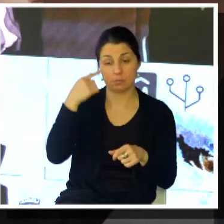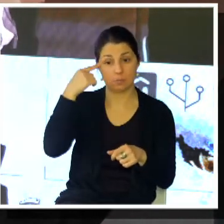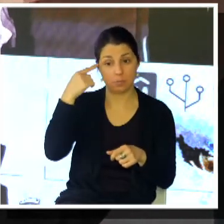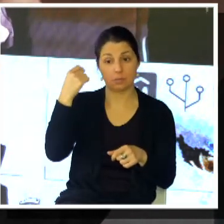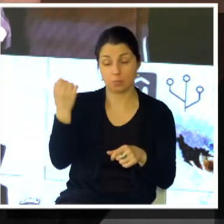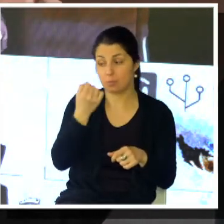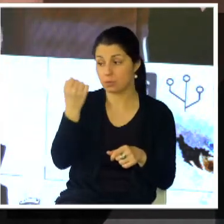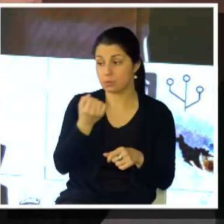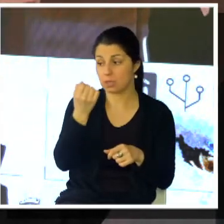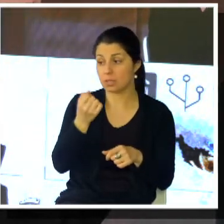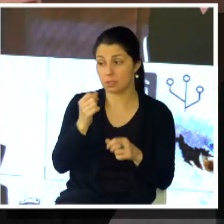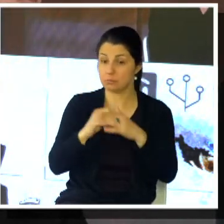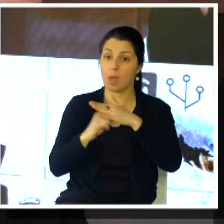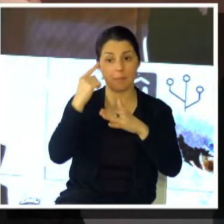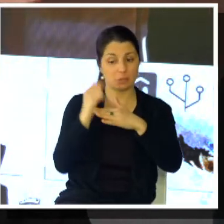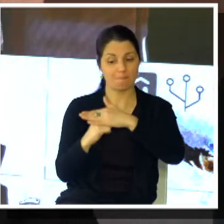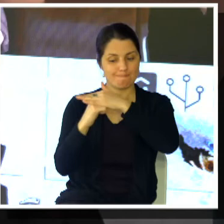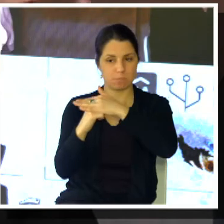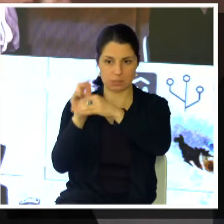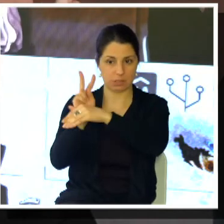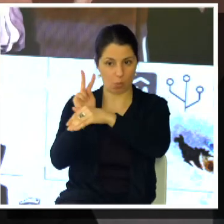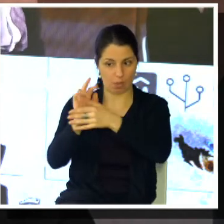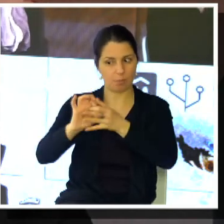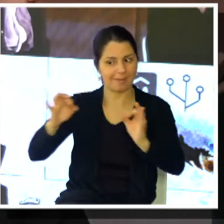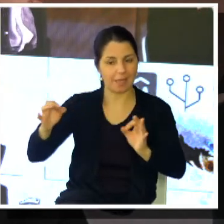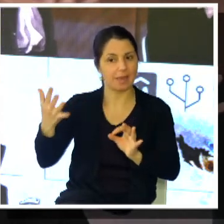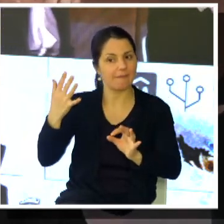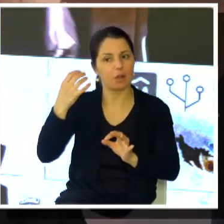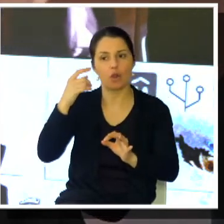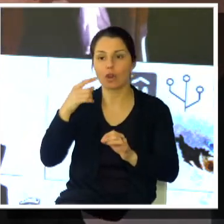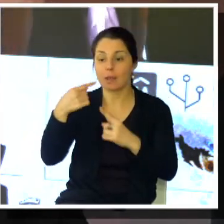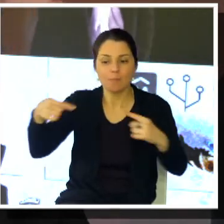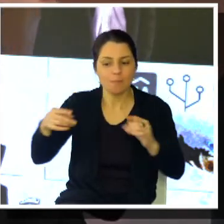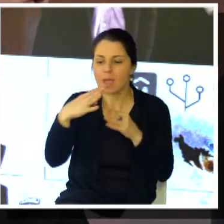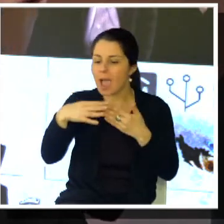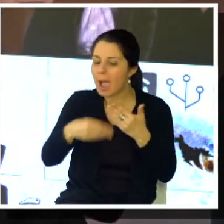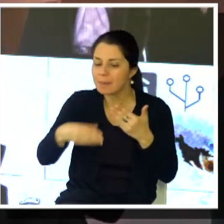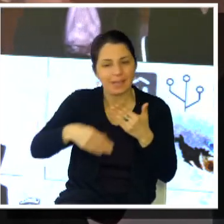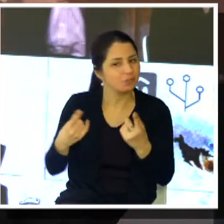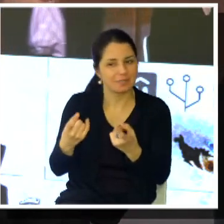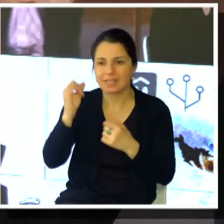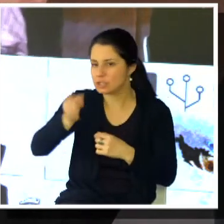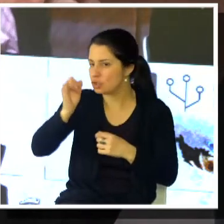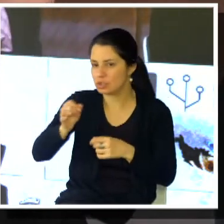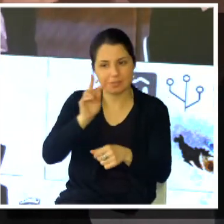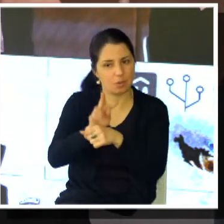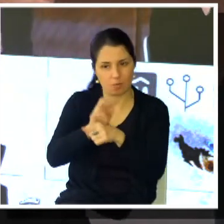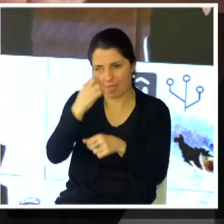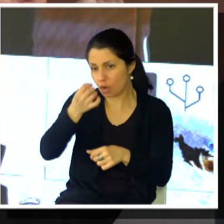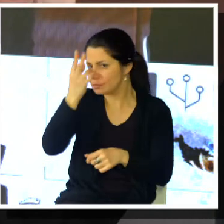y lo puse como un pilar también, porque en esa cadena de valor hay muchas aplicaciones que requieren de esa seguridad. Es importante el concepto de